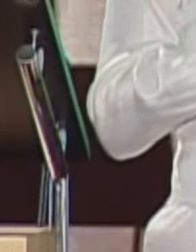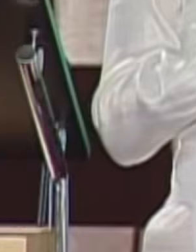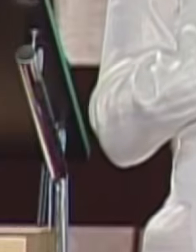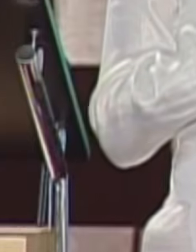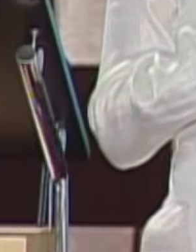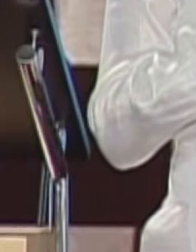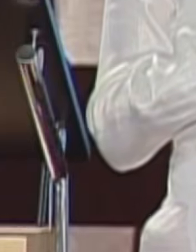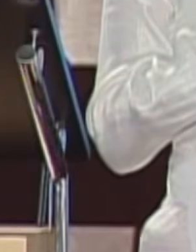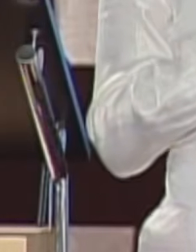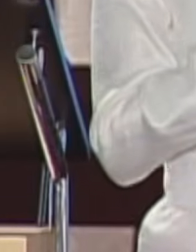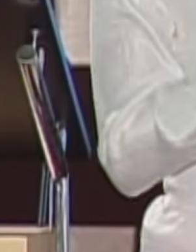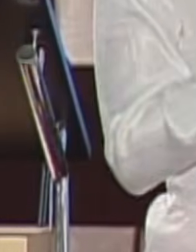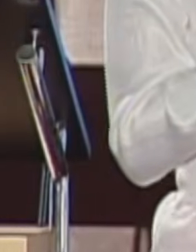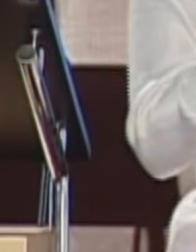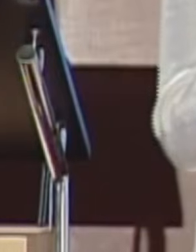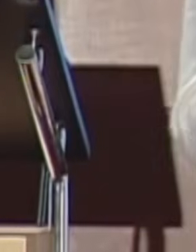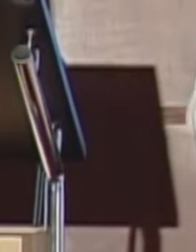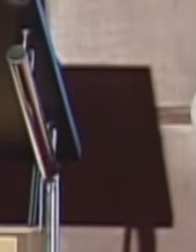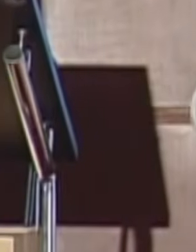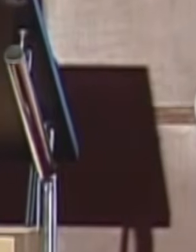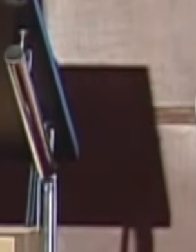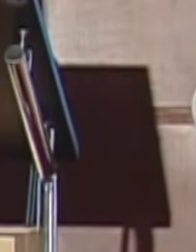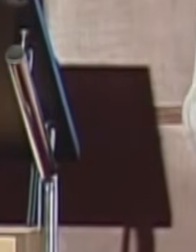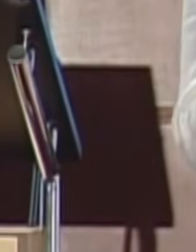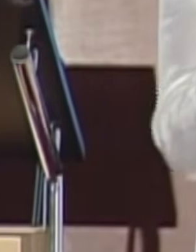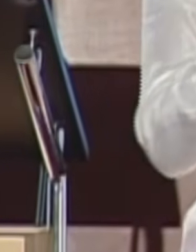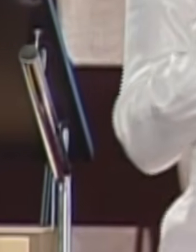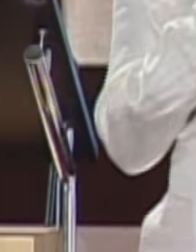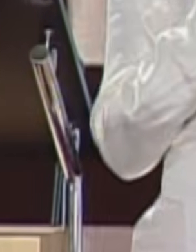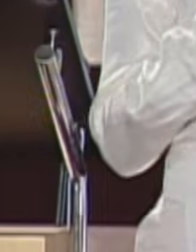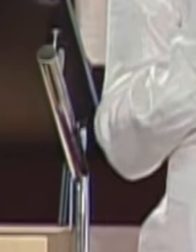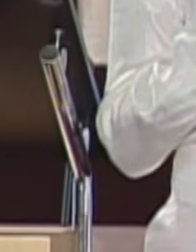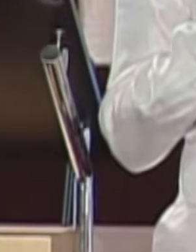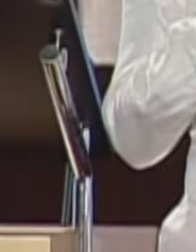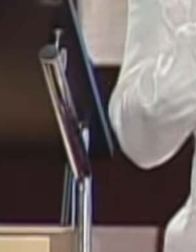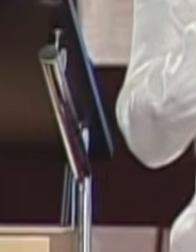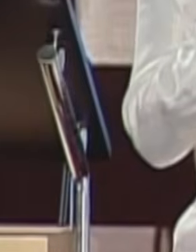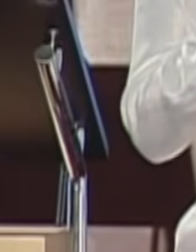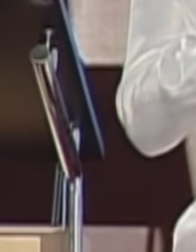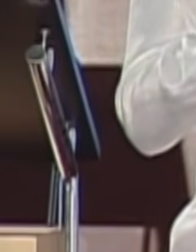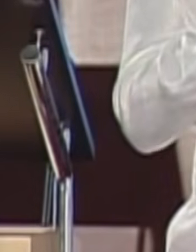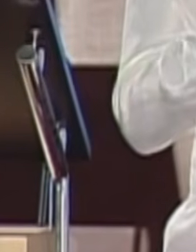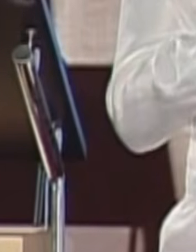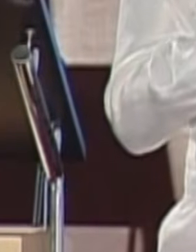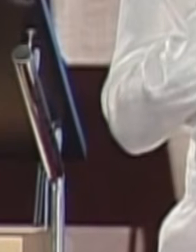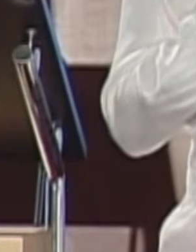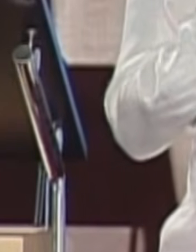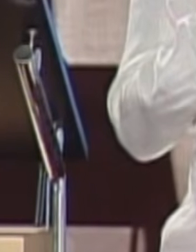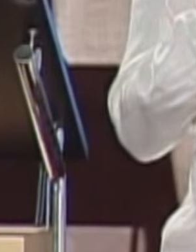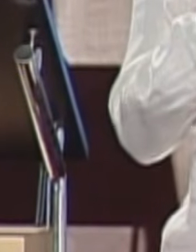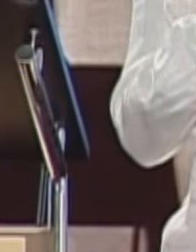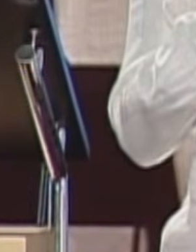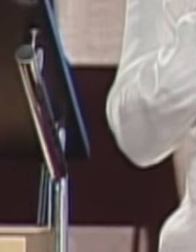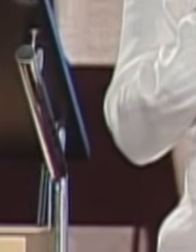entonces voy a dejar con nuestro invitado del día de hoy, él es el doctor Juan Fernando Velázquez, él es el médico, especialista en dolor